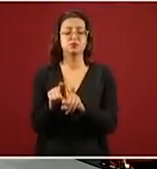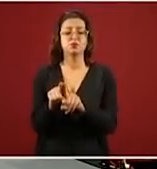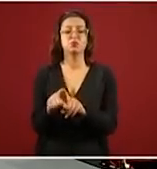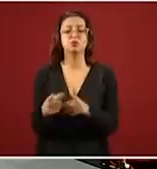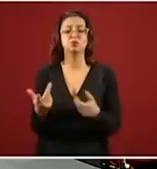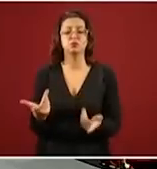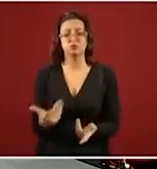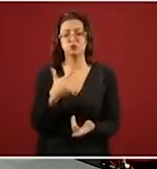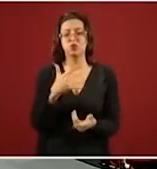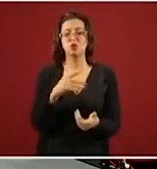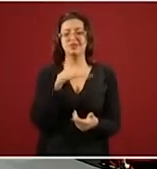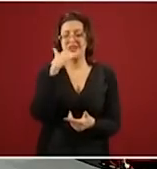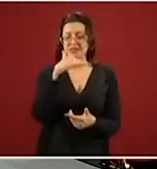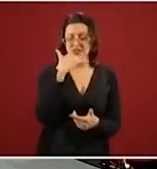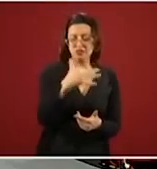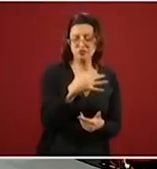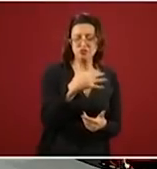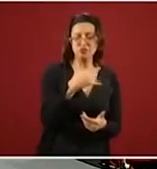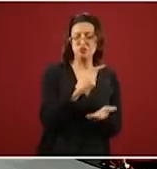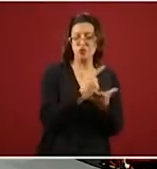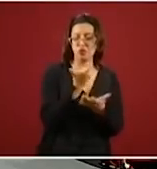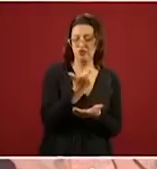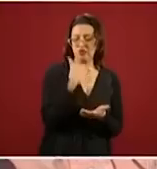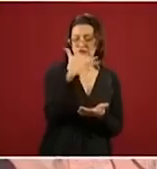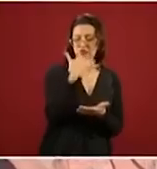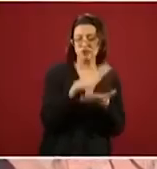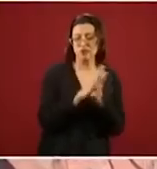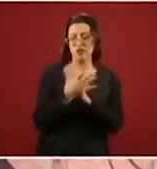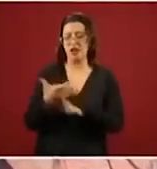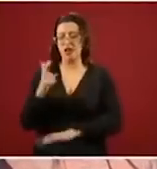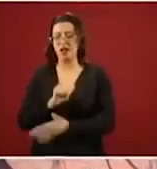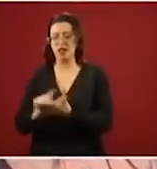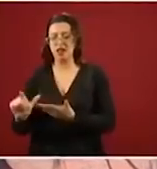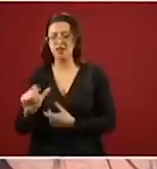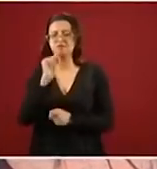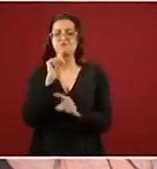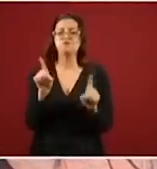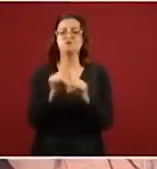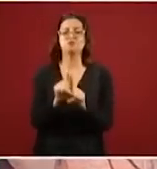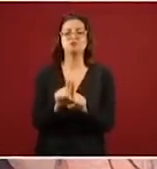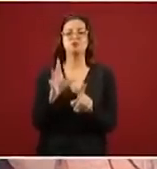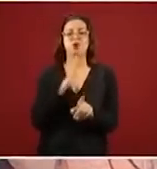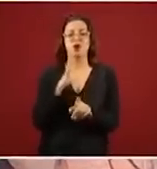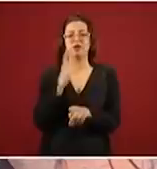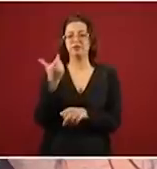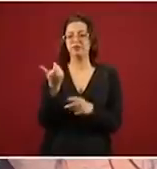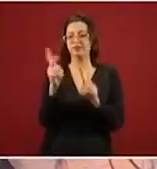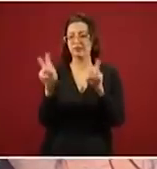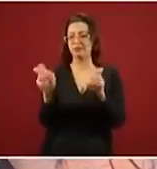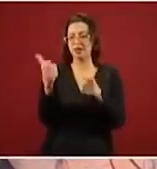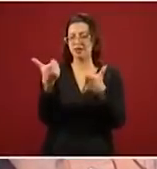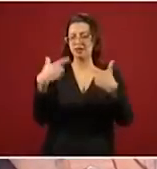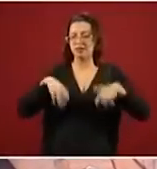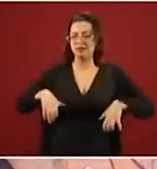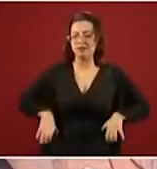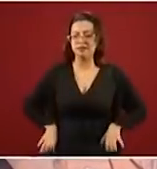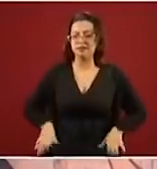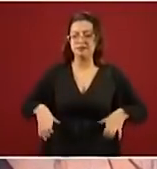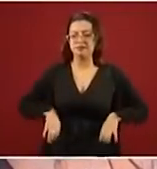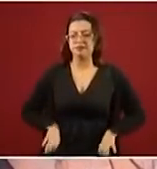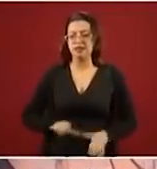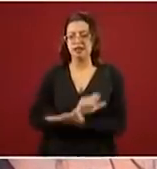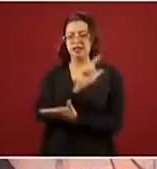lavado también aquí en méxico bueno pues hay órdenes de aprensión por tema de enriquecimiento ilícito y se hablaba hace algunos años de hecho